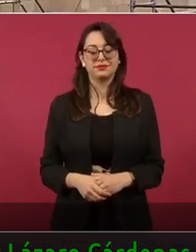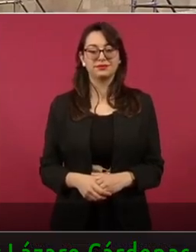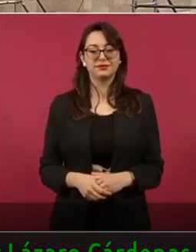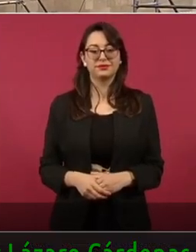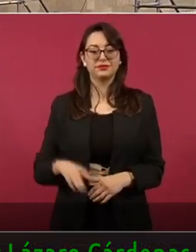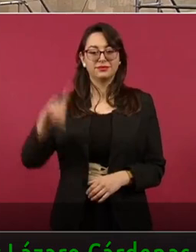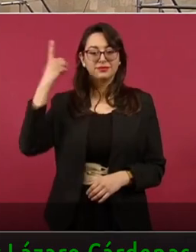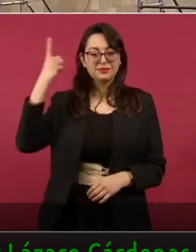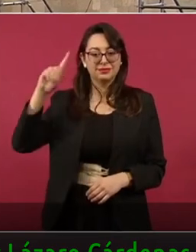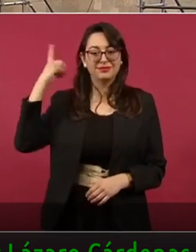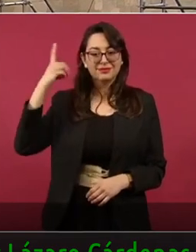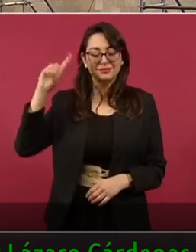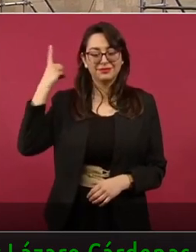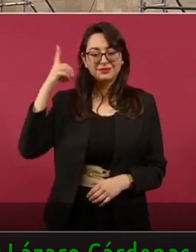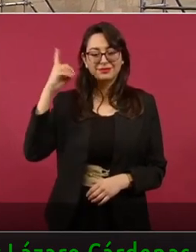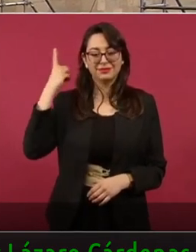Durango